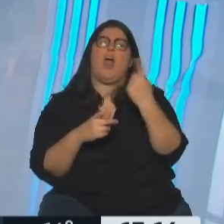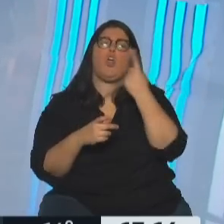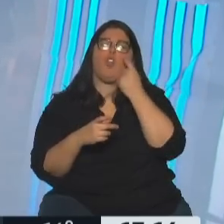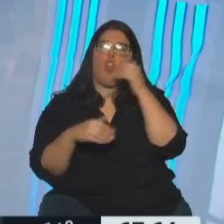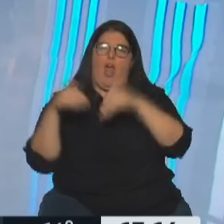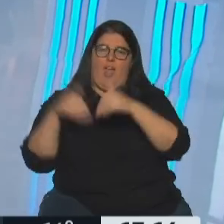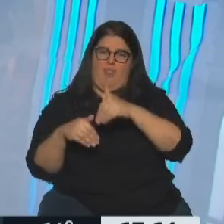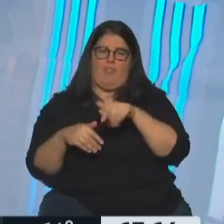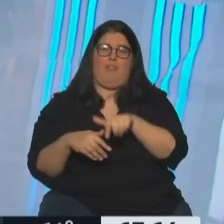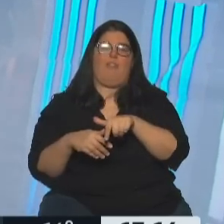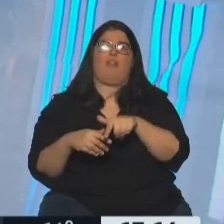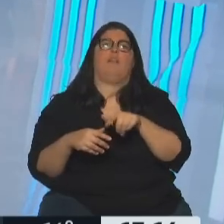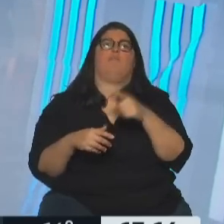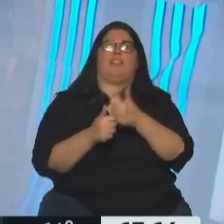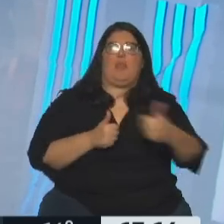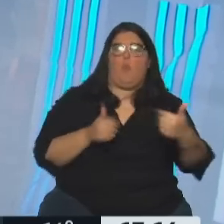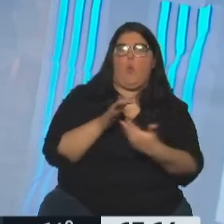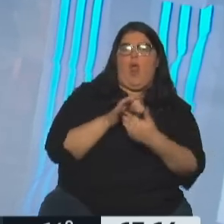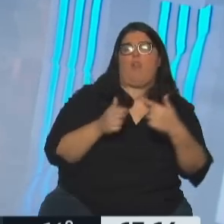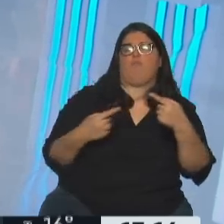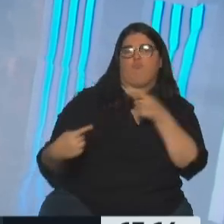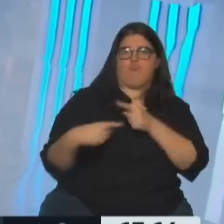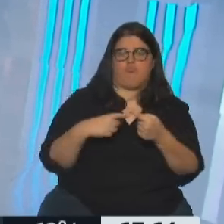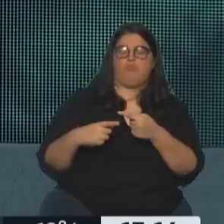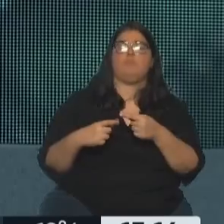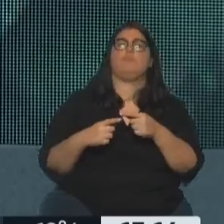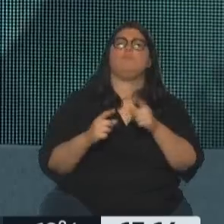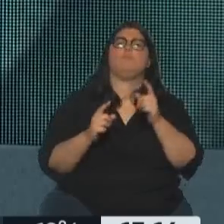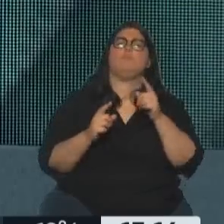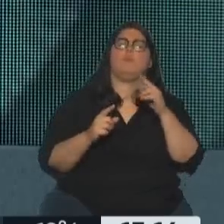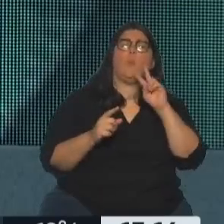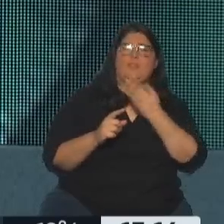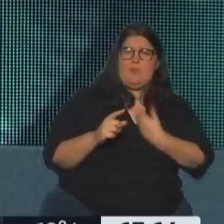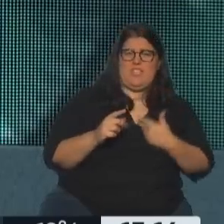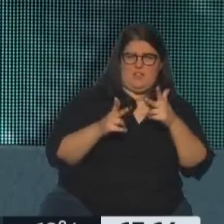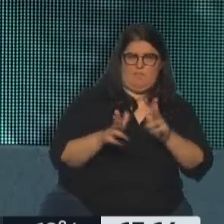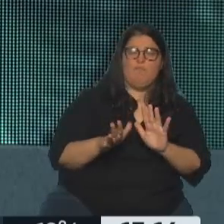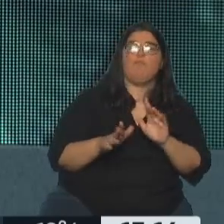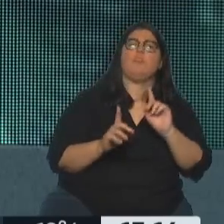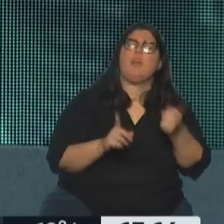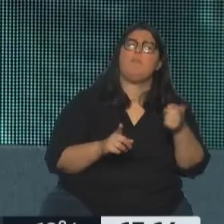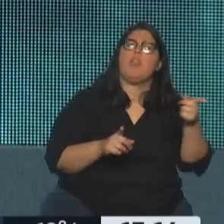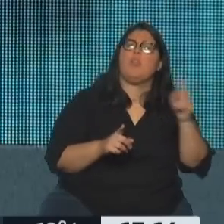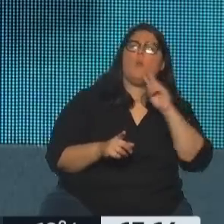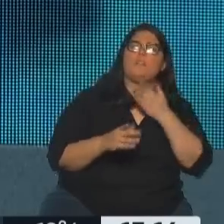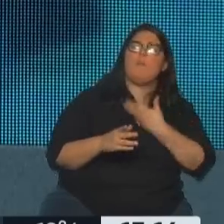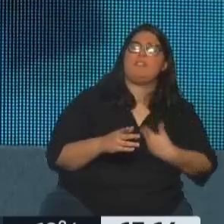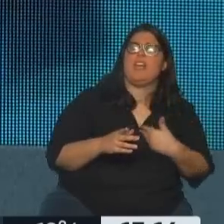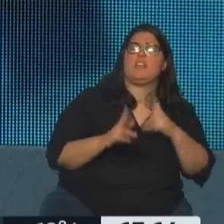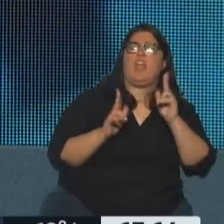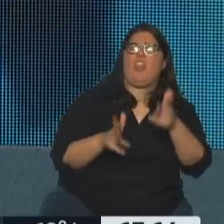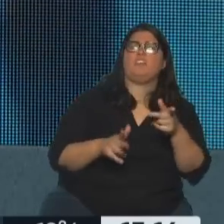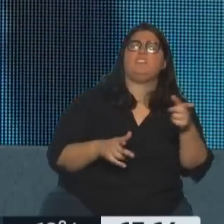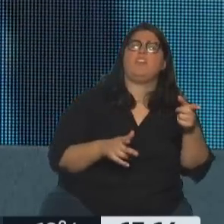los comicios, y al mismo tiempo declaraba que él podía dar fe de que en las Fuerzas Armadas brasileñas Lula era